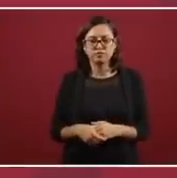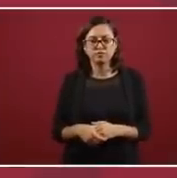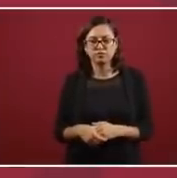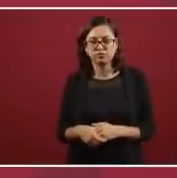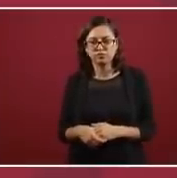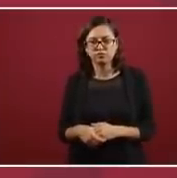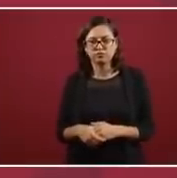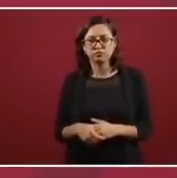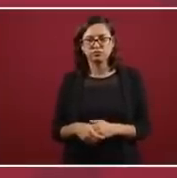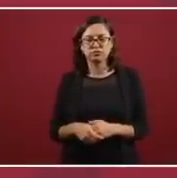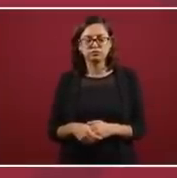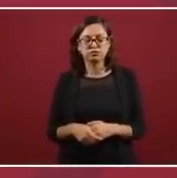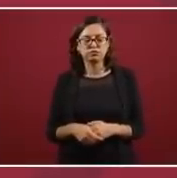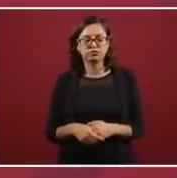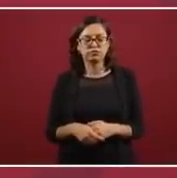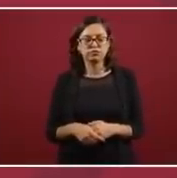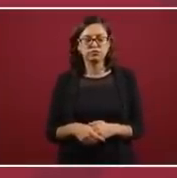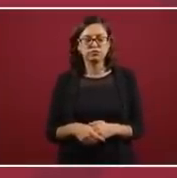en